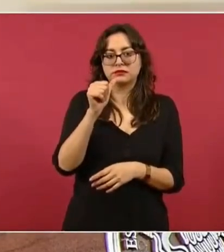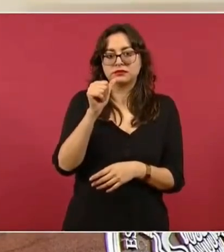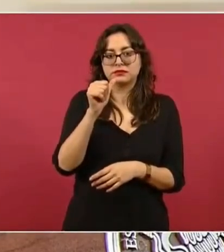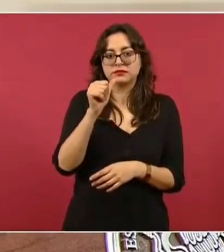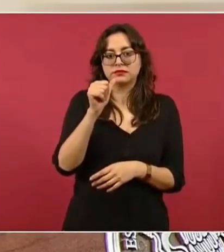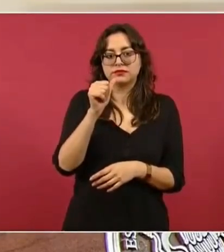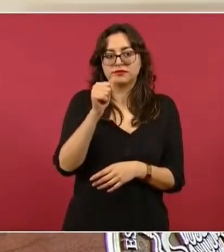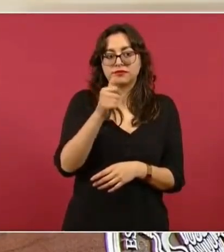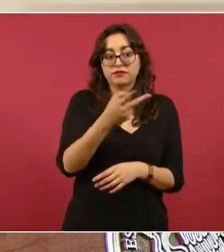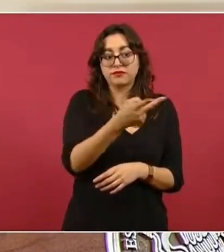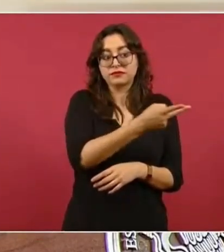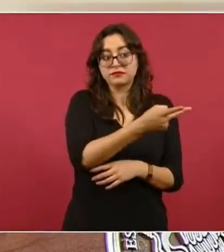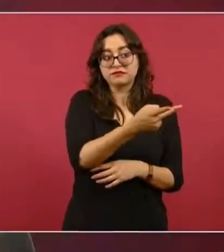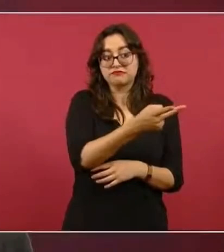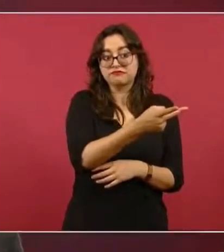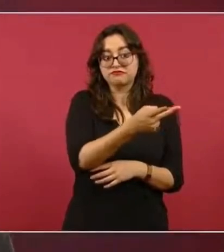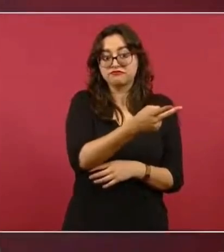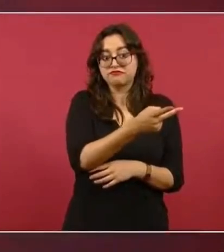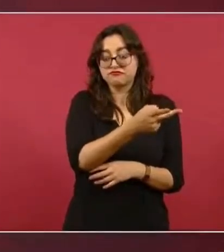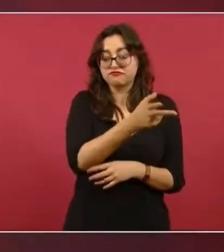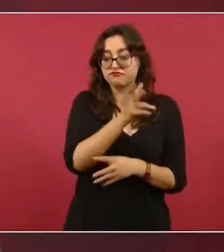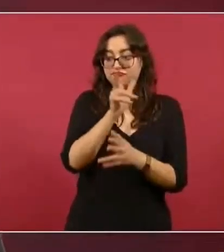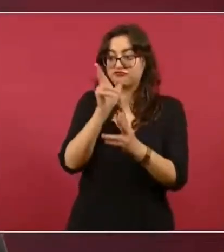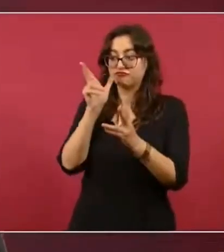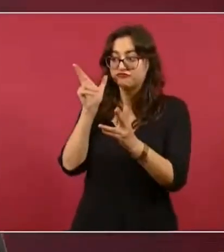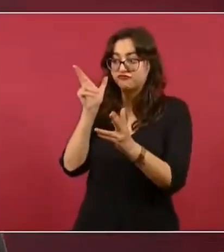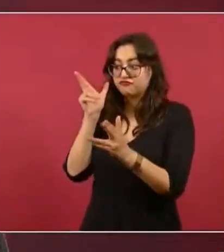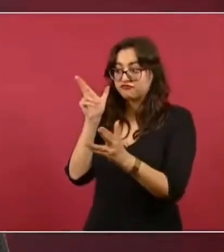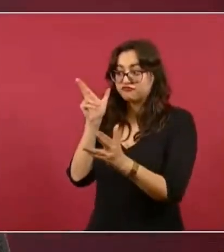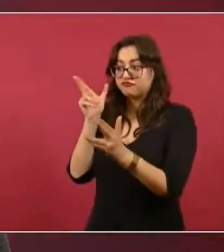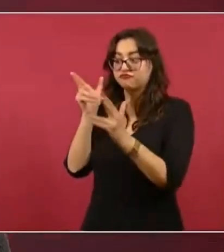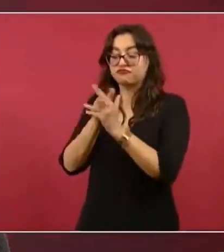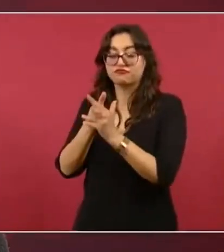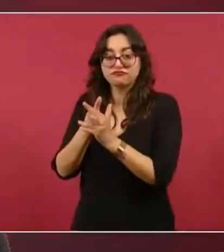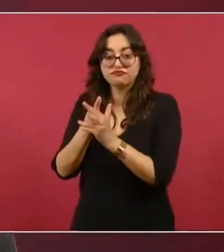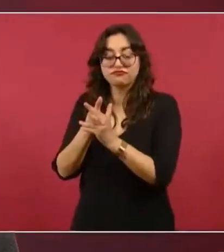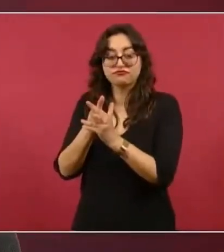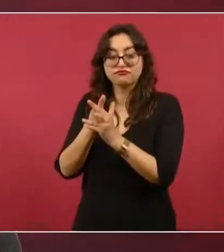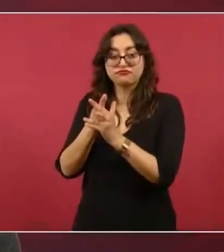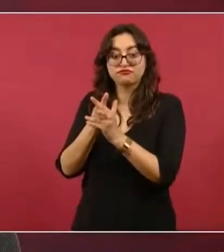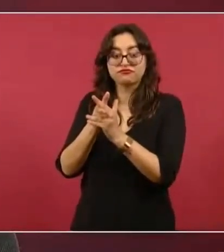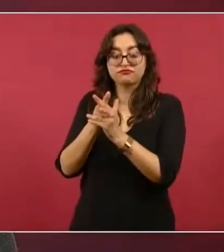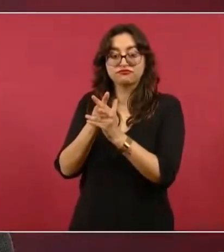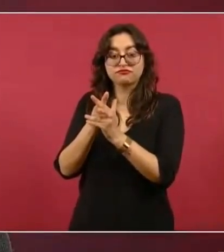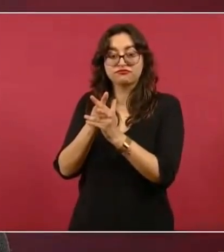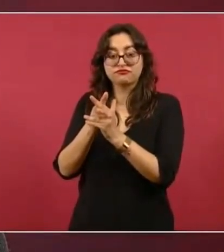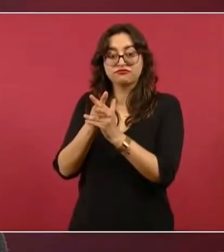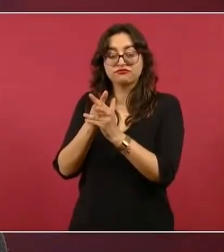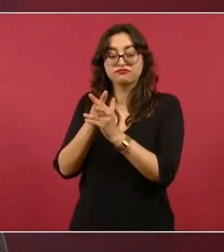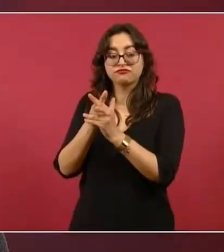su esposa y él, para eliminarlo al funcionario.